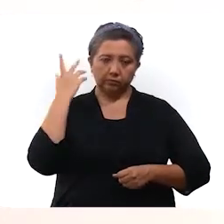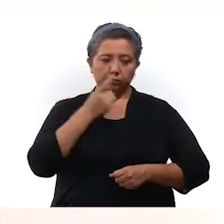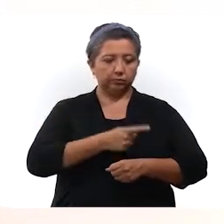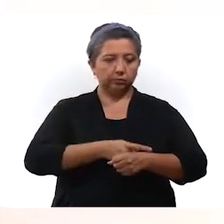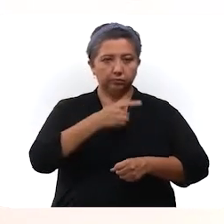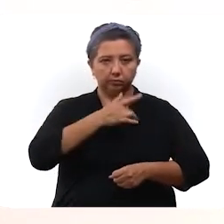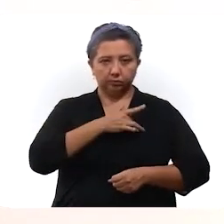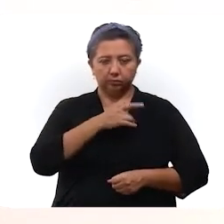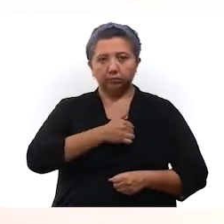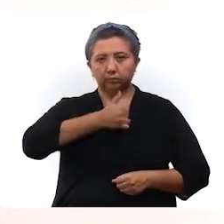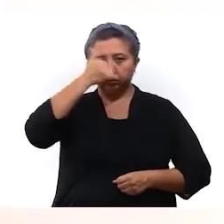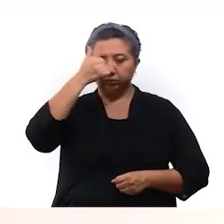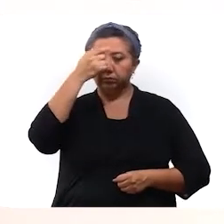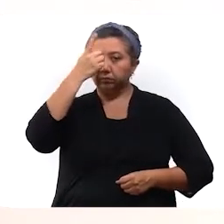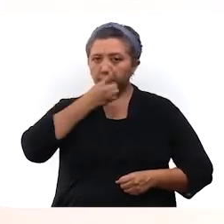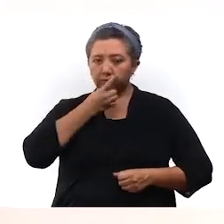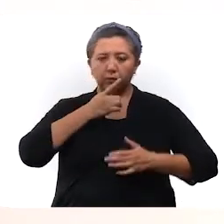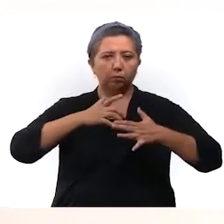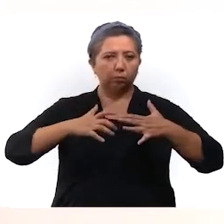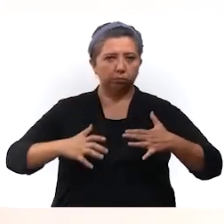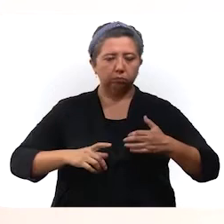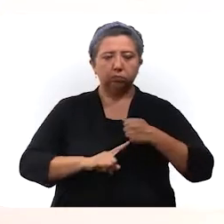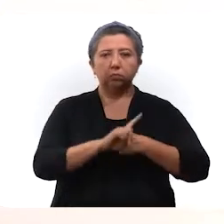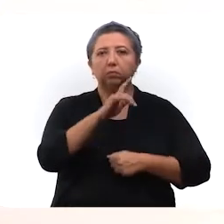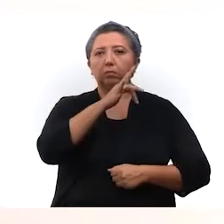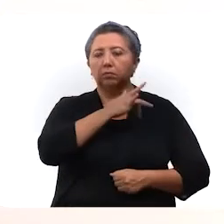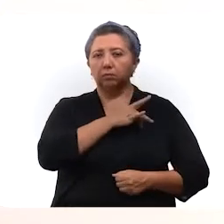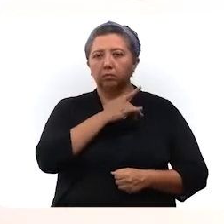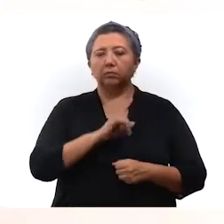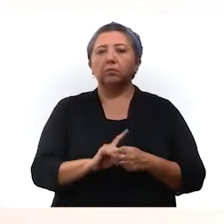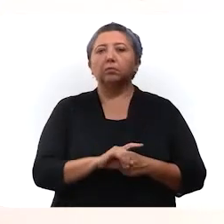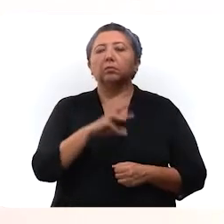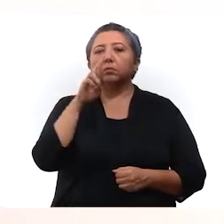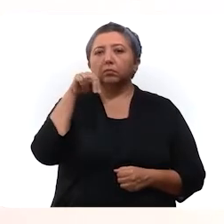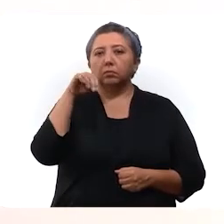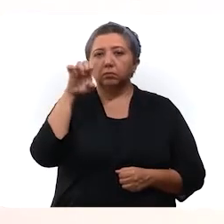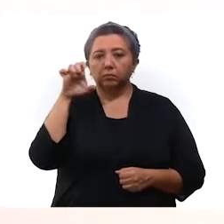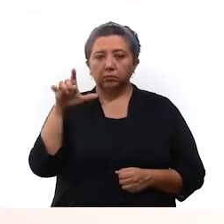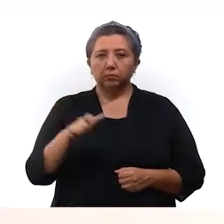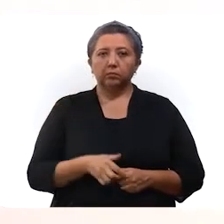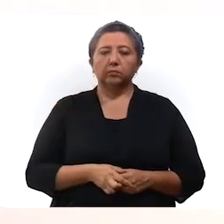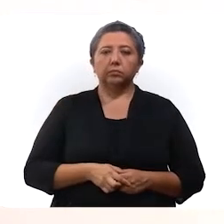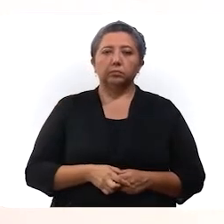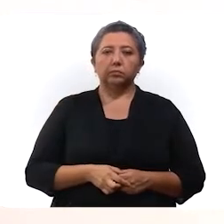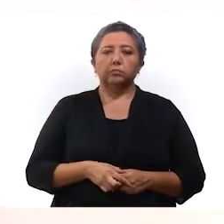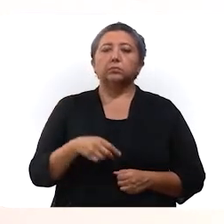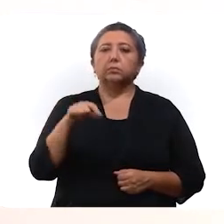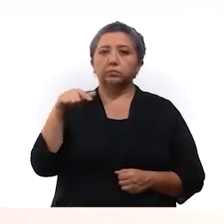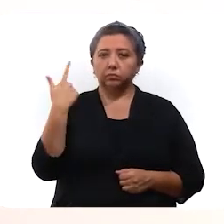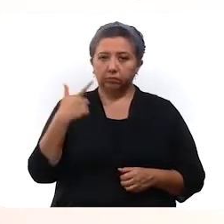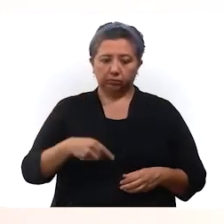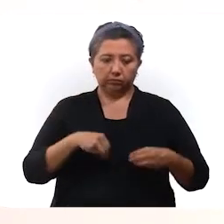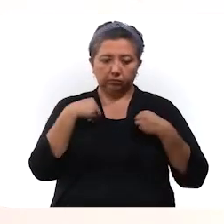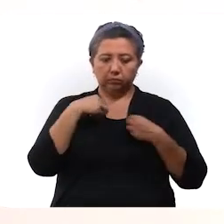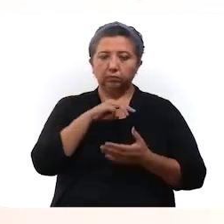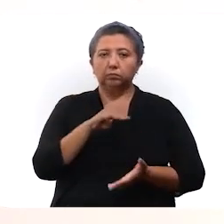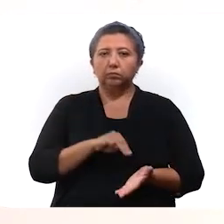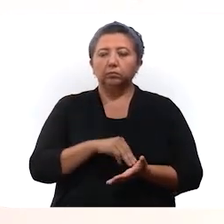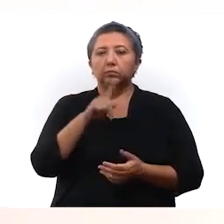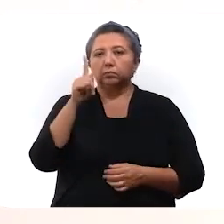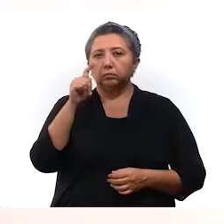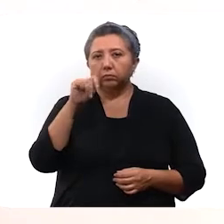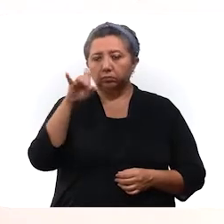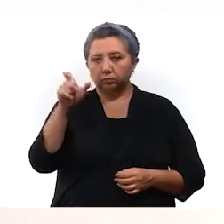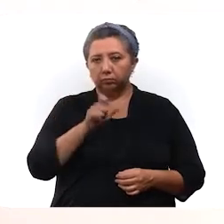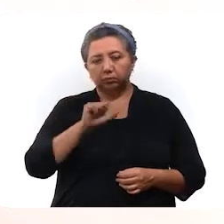enfermedades fueron hipertensión arterial, diabetes, obesidad, cardiopatía e insuficiencia renal crónica. 12 residían en Mérida, 1